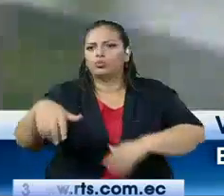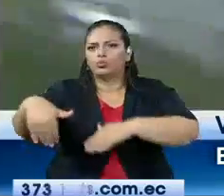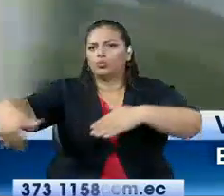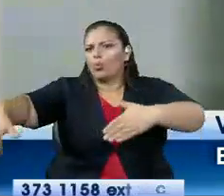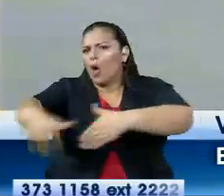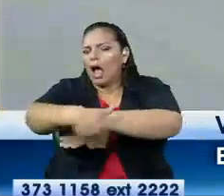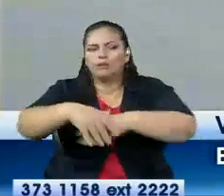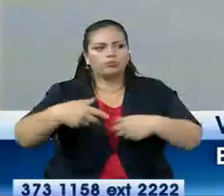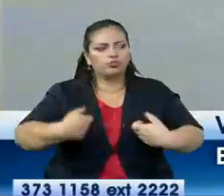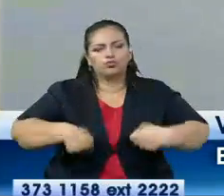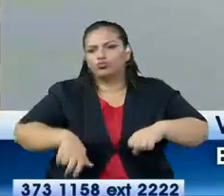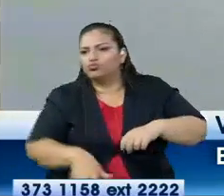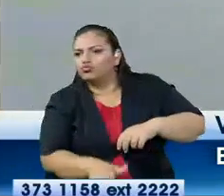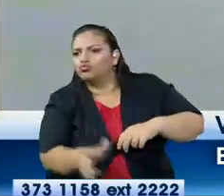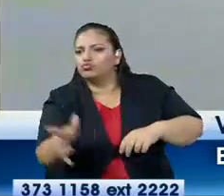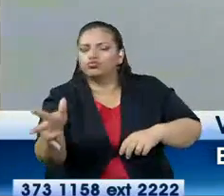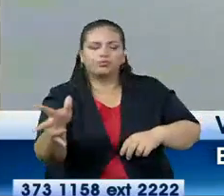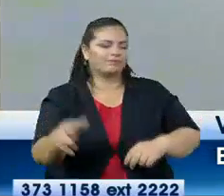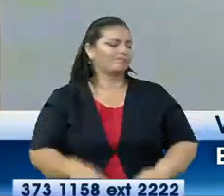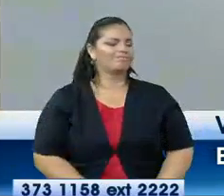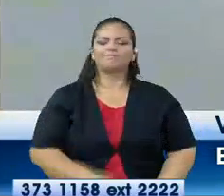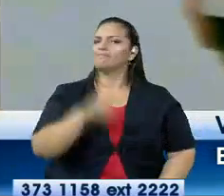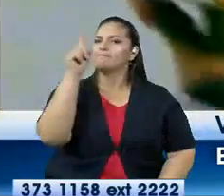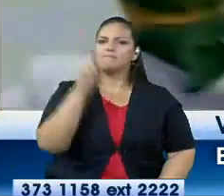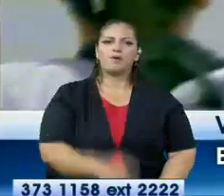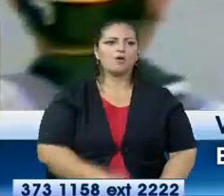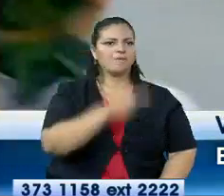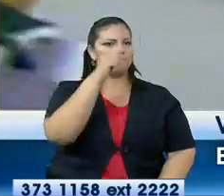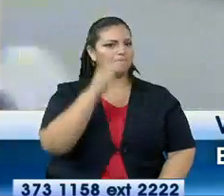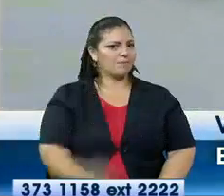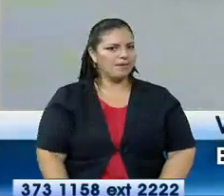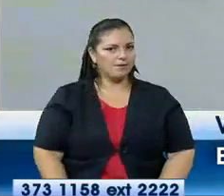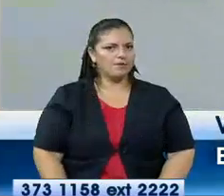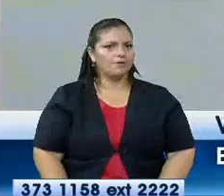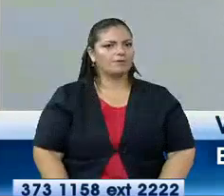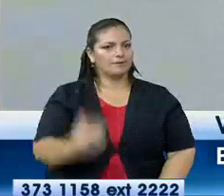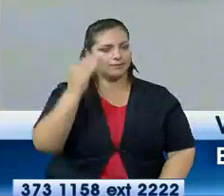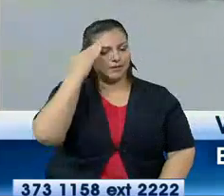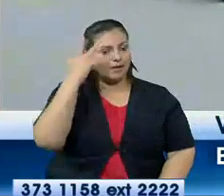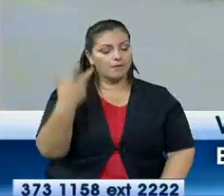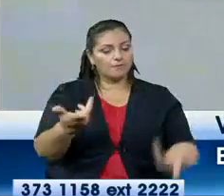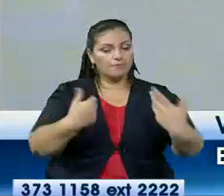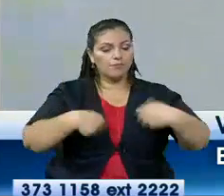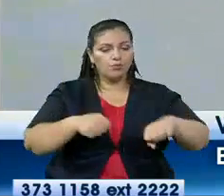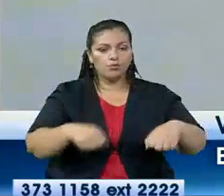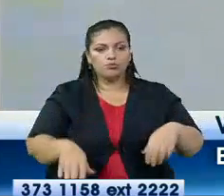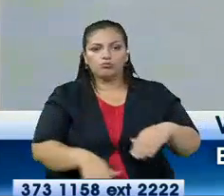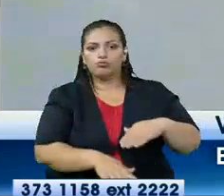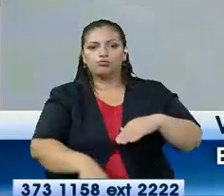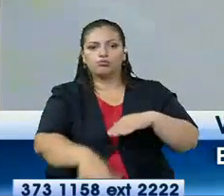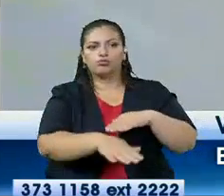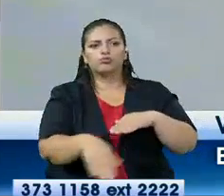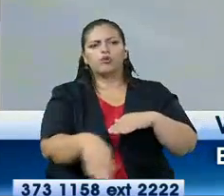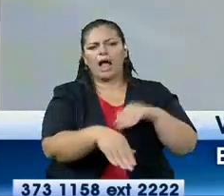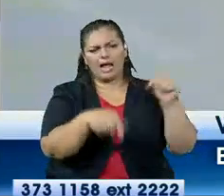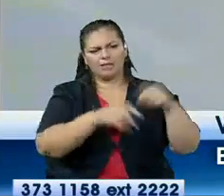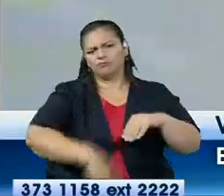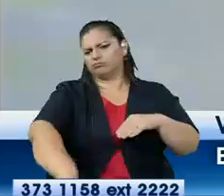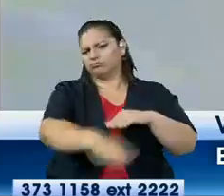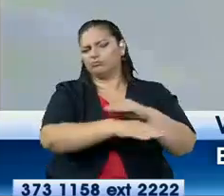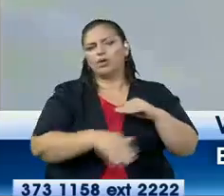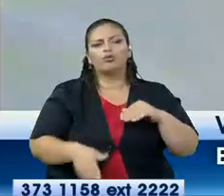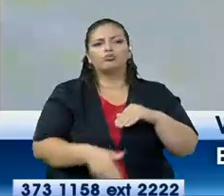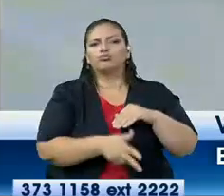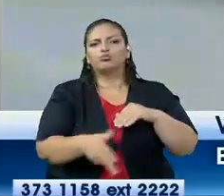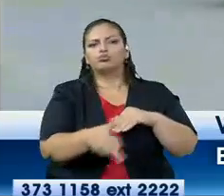de circulación alta donde tenemos buses y vehículos particulares donde ahí sí es prohibido terminantemente que ellos puedan circular. Ellos pueden prestar servicio solamente hasta las